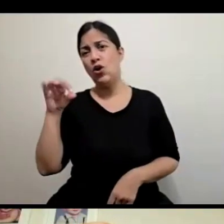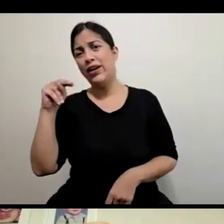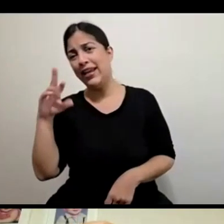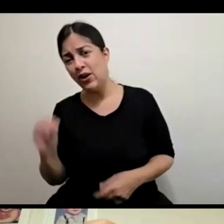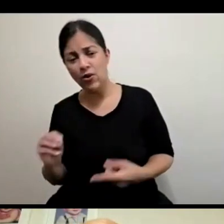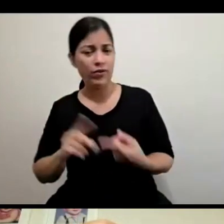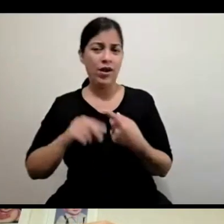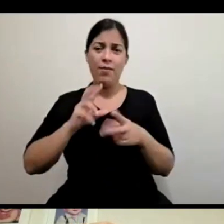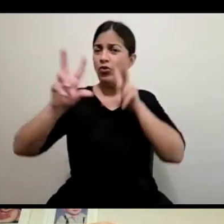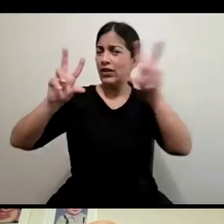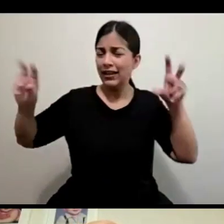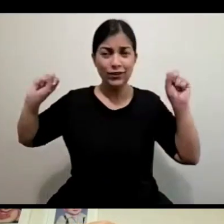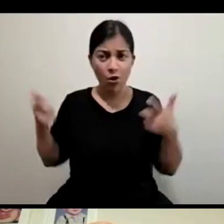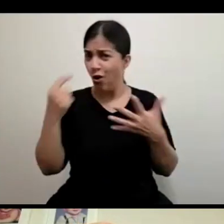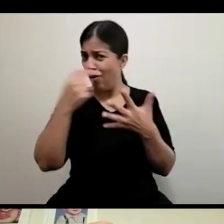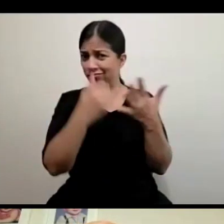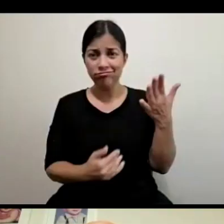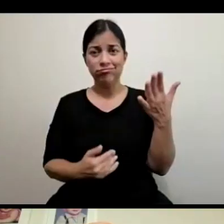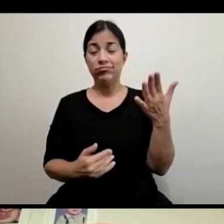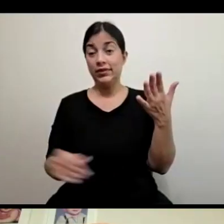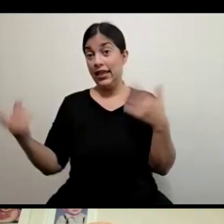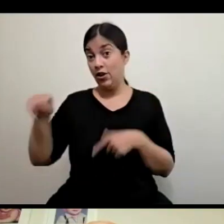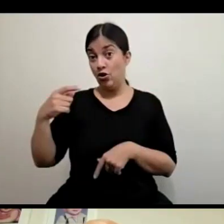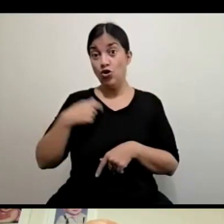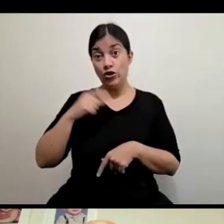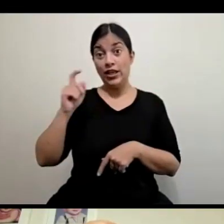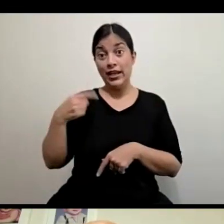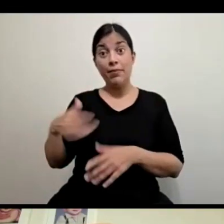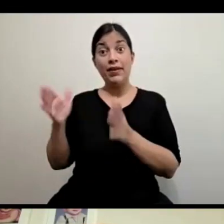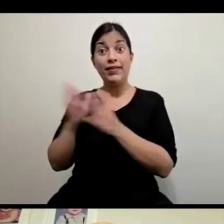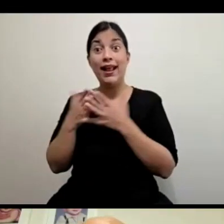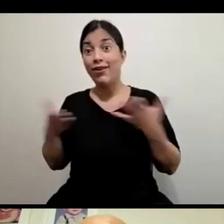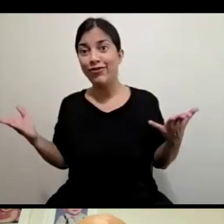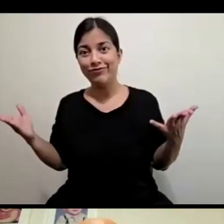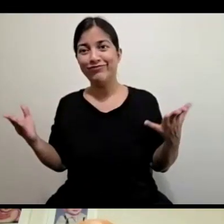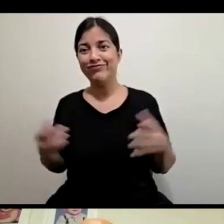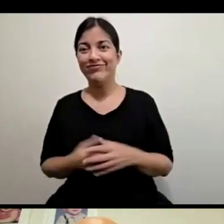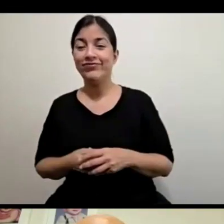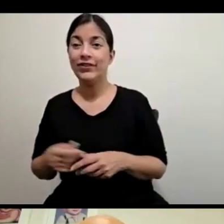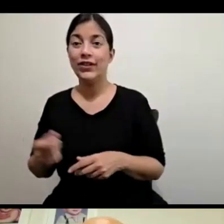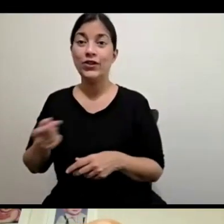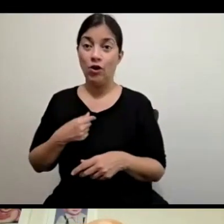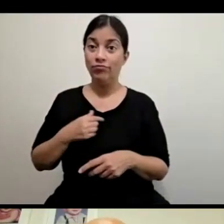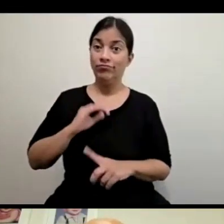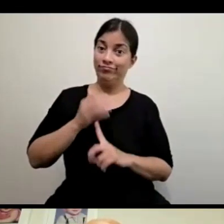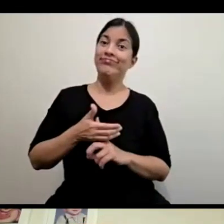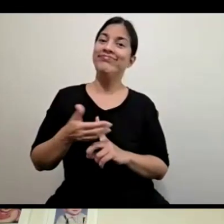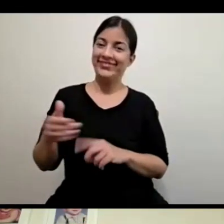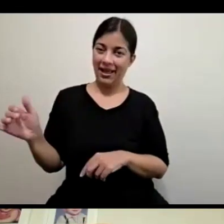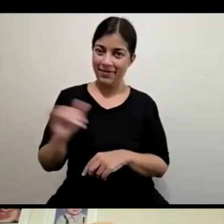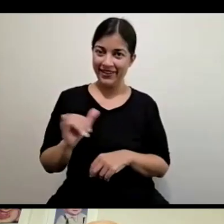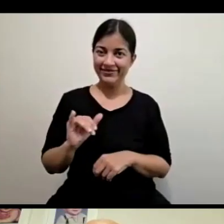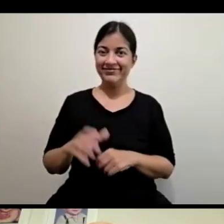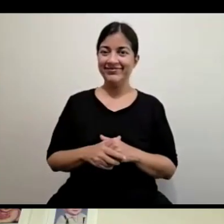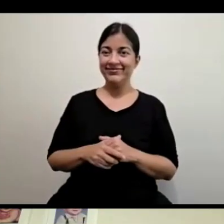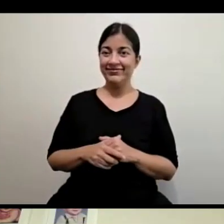sea que ellos eran los que yo tenía a los que yo me tenía que pegar. Y entonces yo me convertí en tramoyista también del teatro arriba. O sea